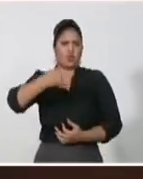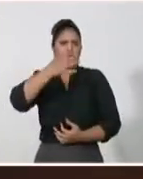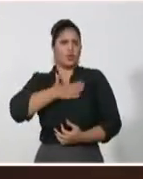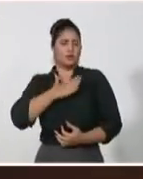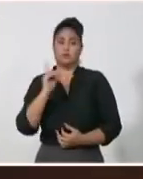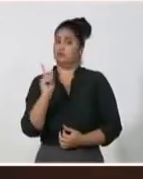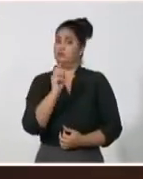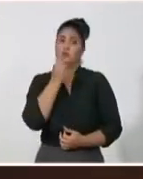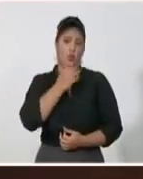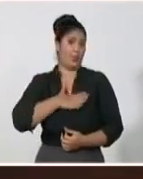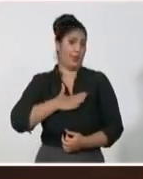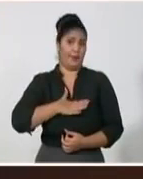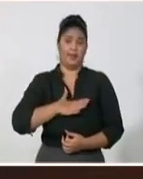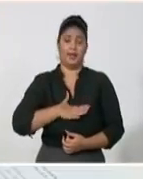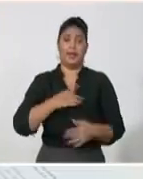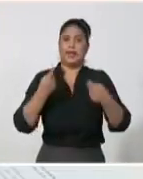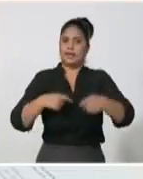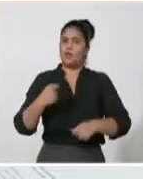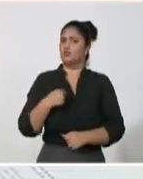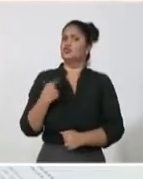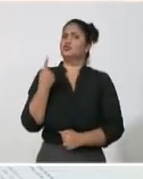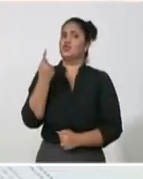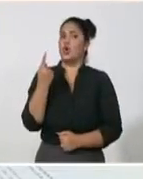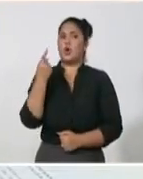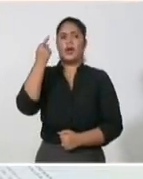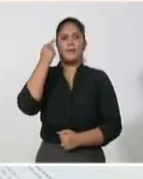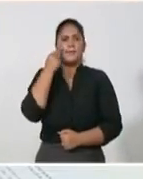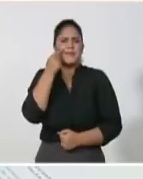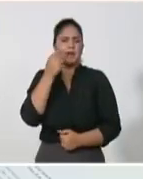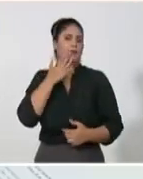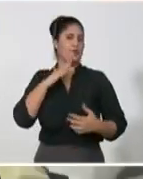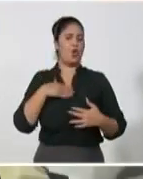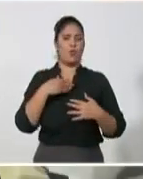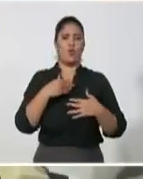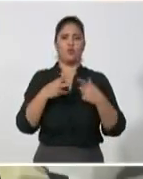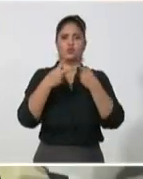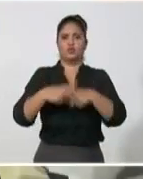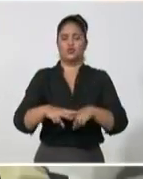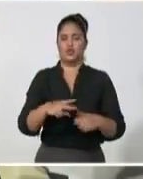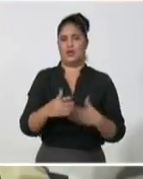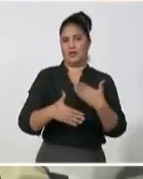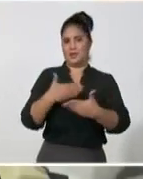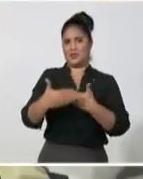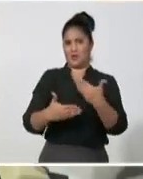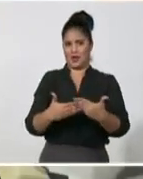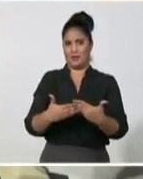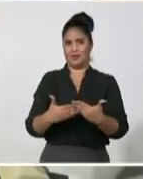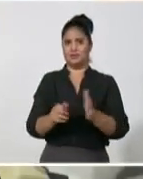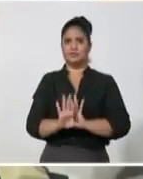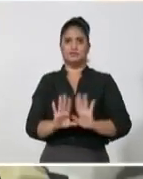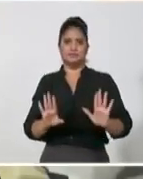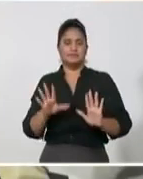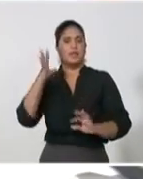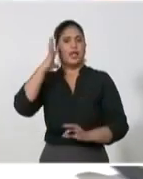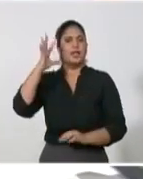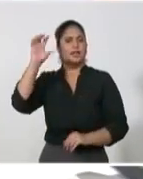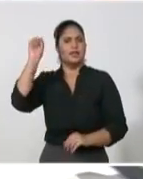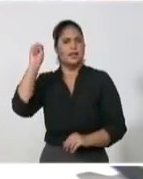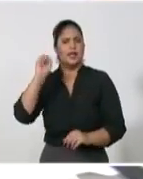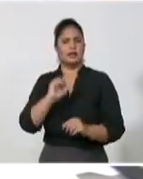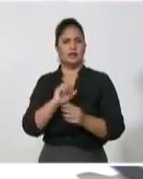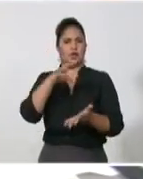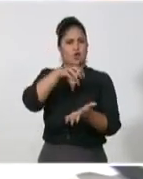lo que ellos están pensando, lo que están proponiendo, no lleva a sus niveles de aprobación, tienen que tener la capacidad para que con ese pensamiento a las instituciones